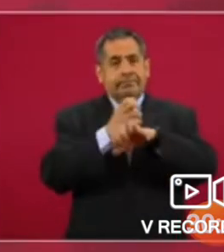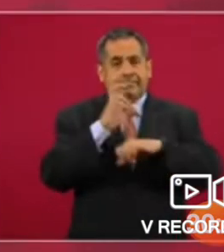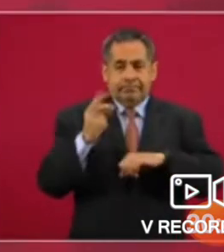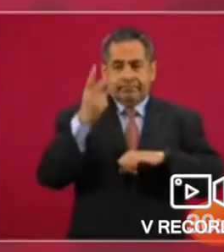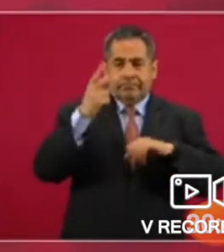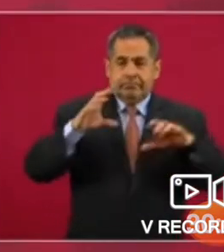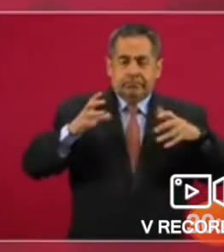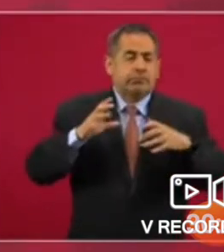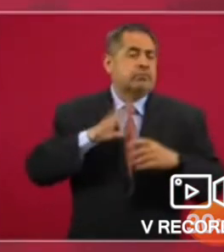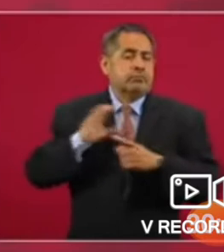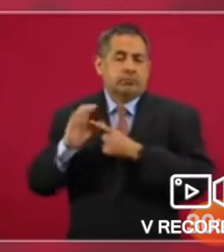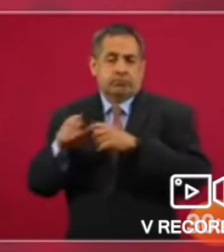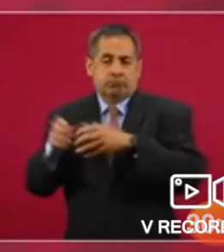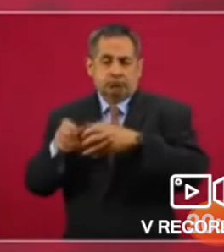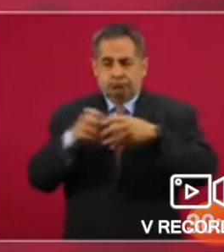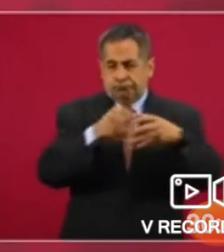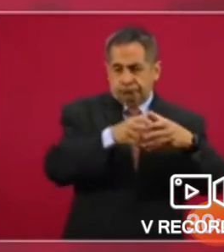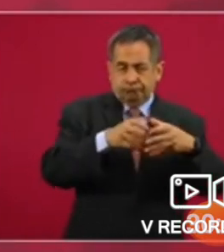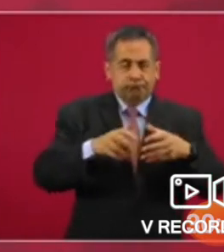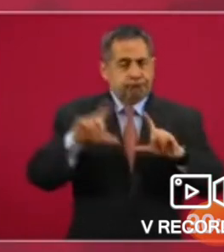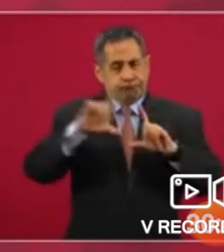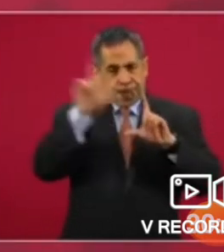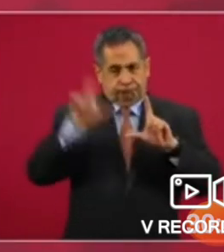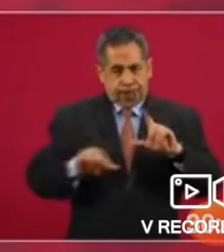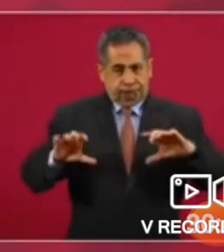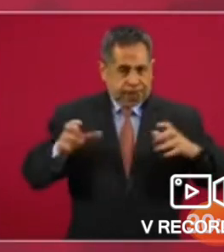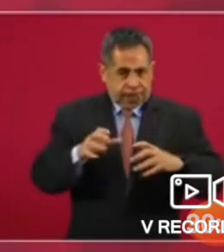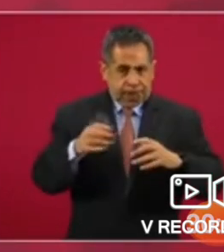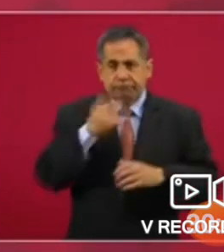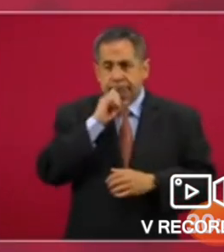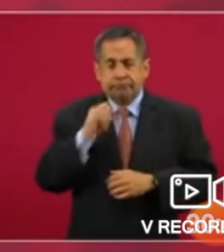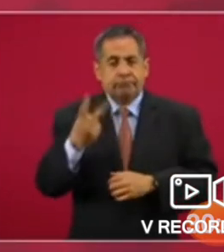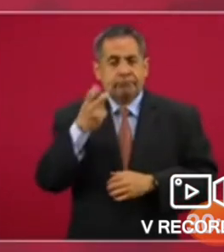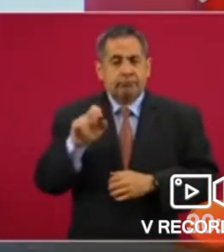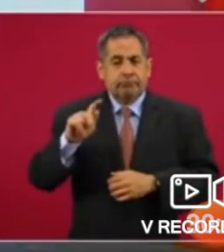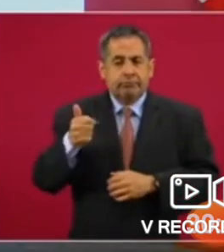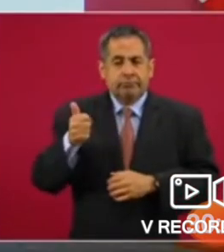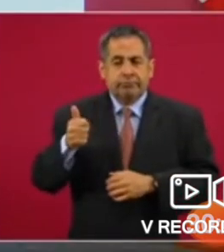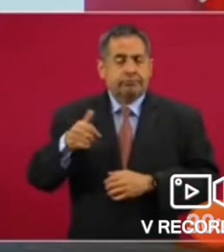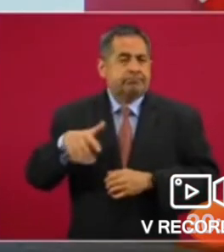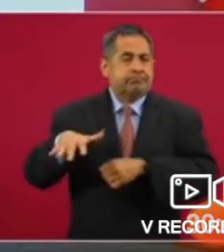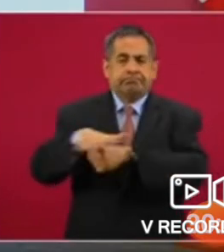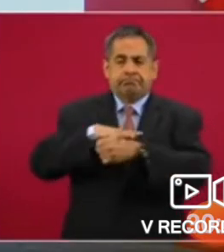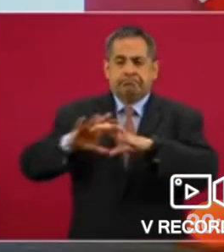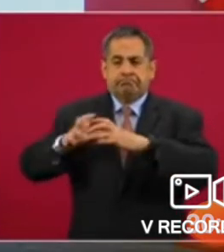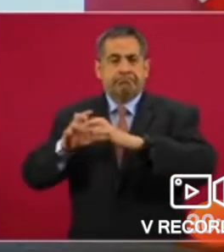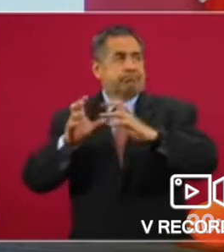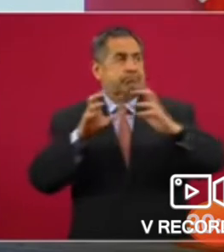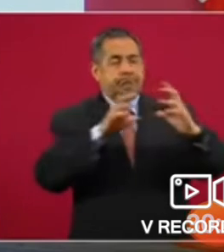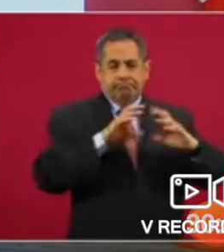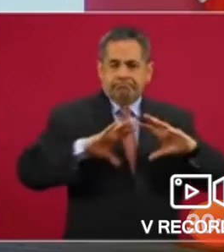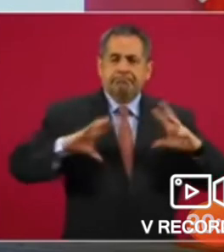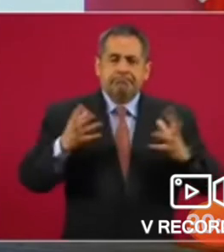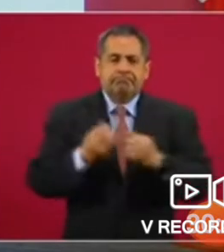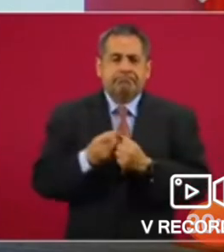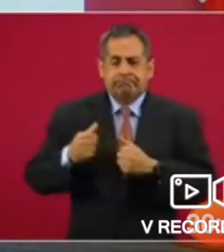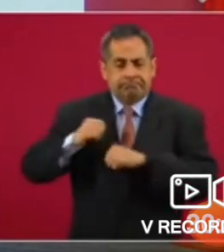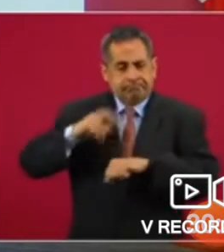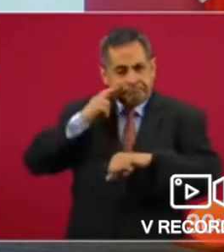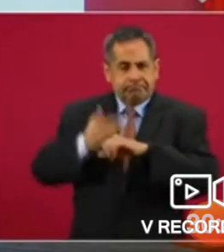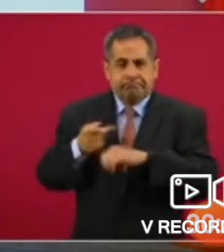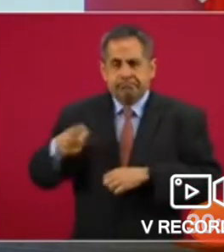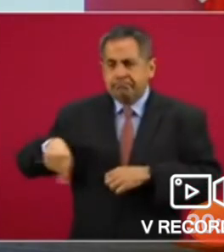comité nacional, y también en las 276 jurisdicciones sanitarias. Y ahí se